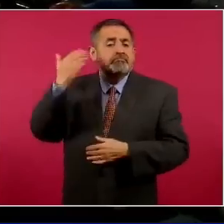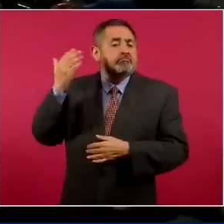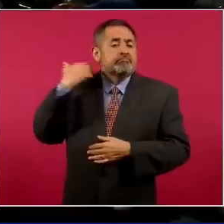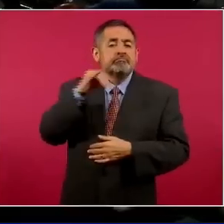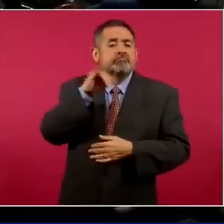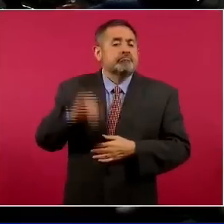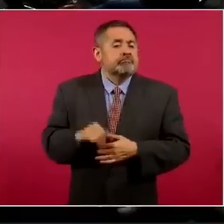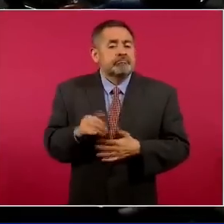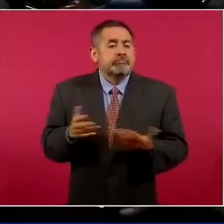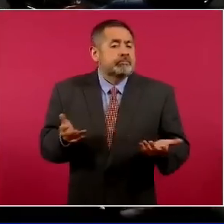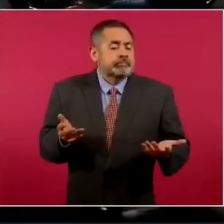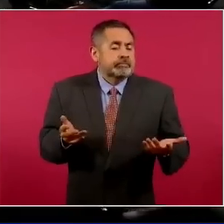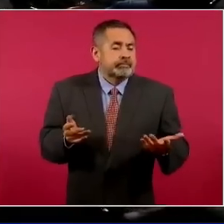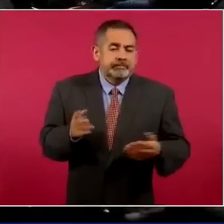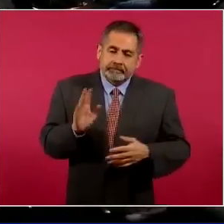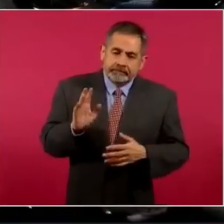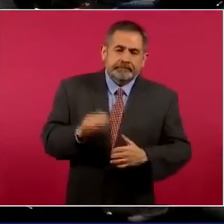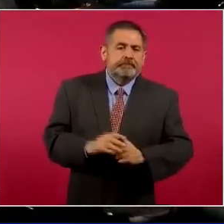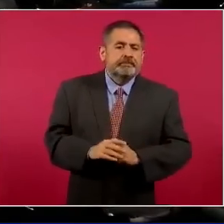Pero